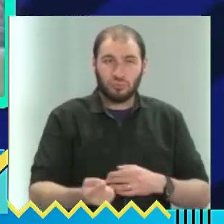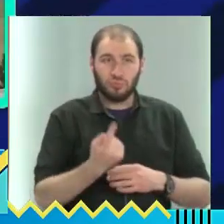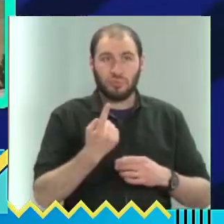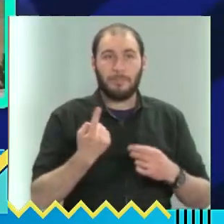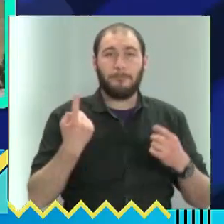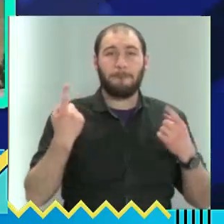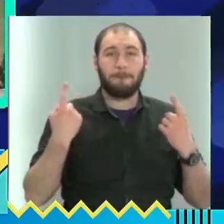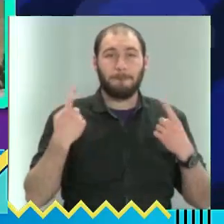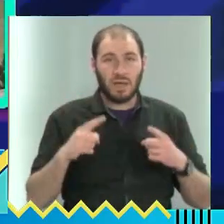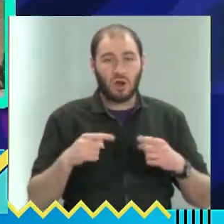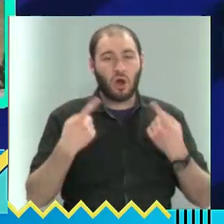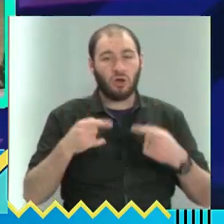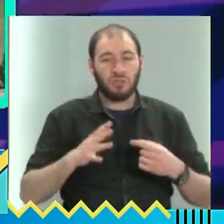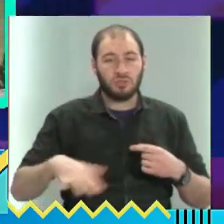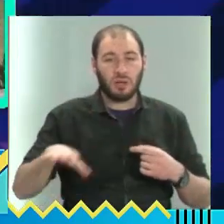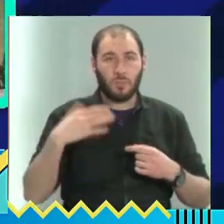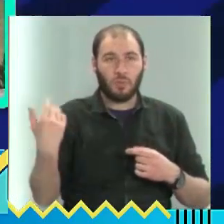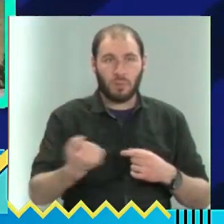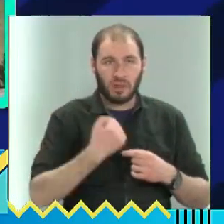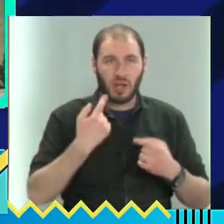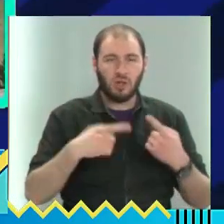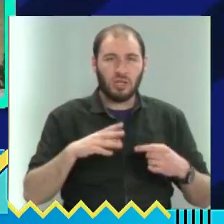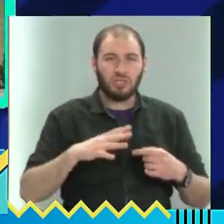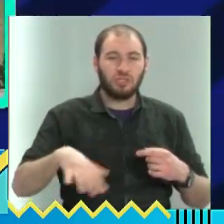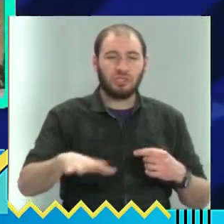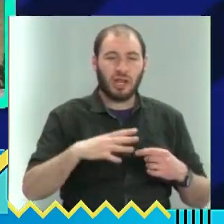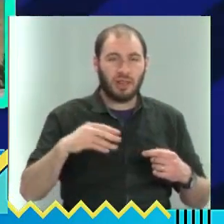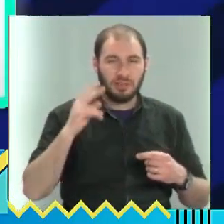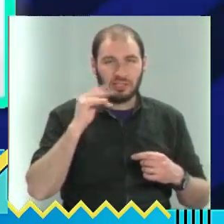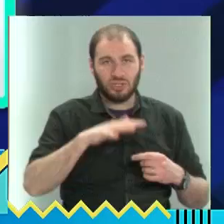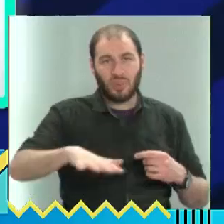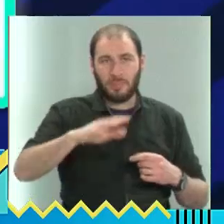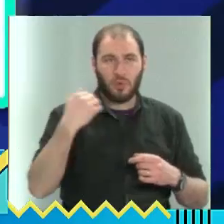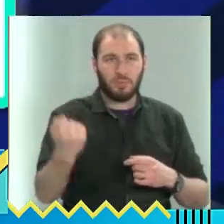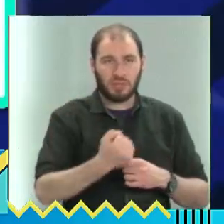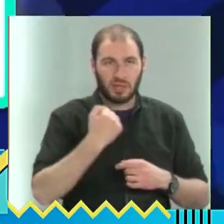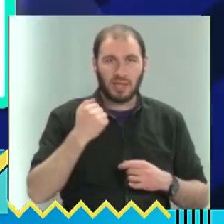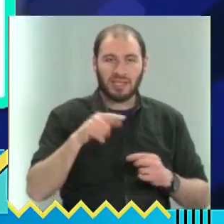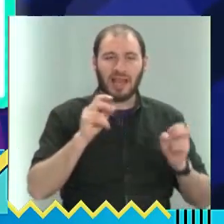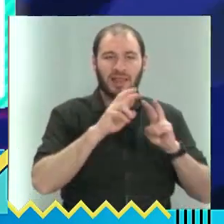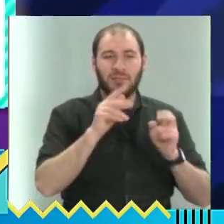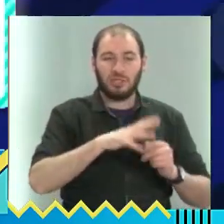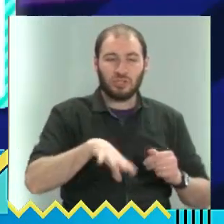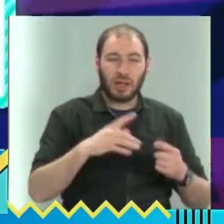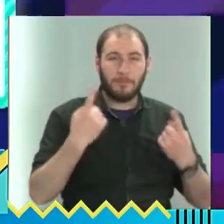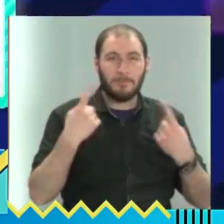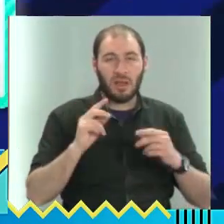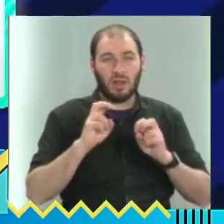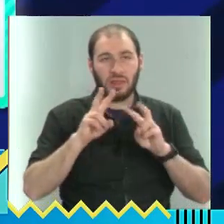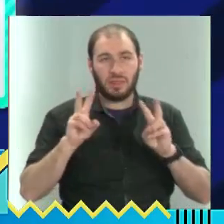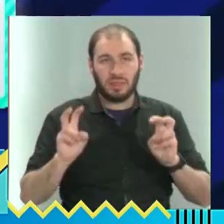pero para un hecho social importante, un hecho social y urbanístico. Entonces, eso es en cuanto a lo social, pero en cuanto a